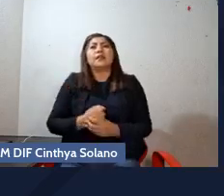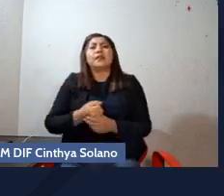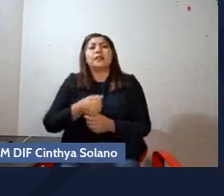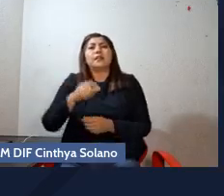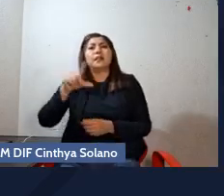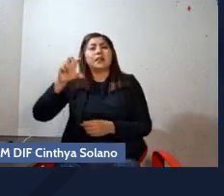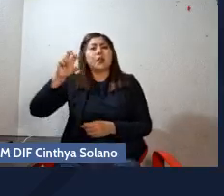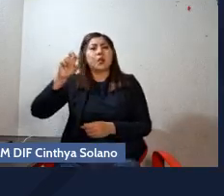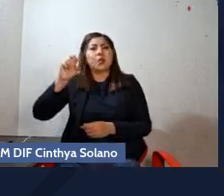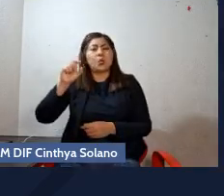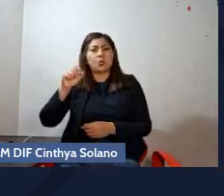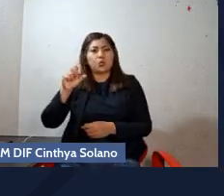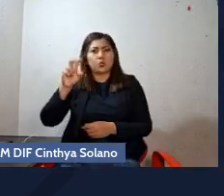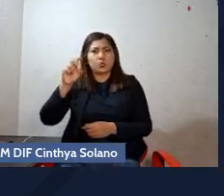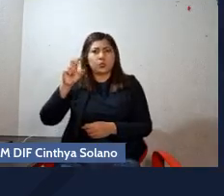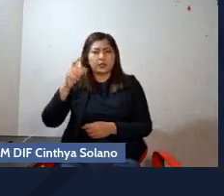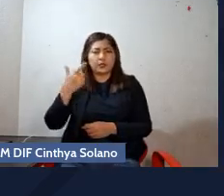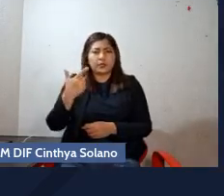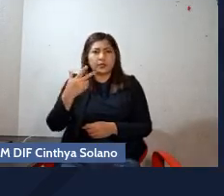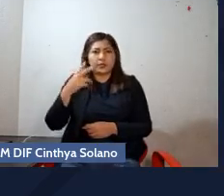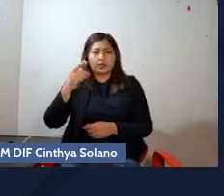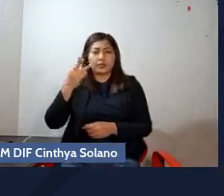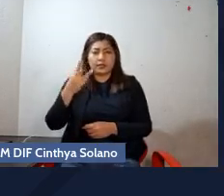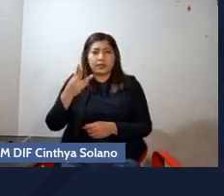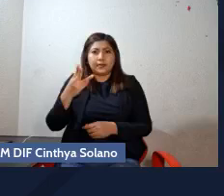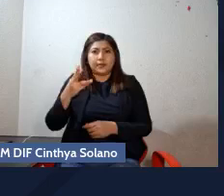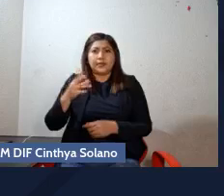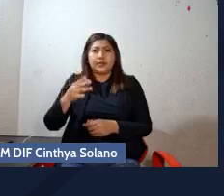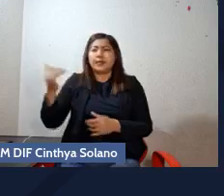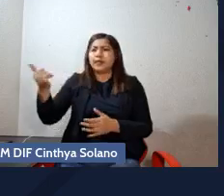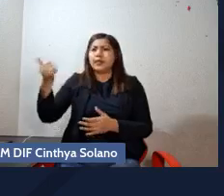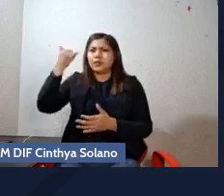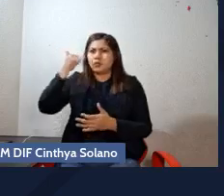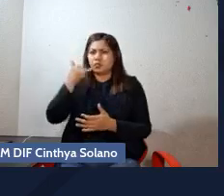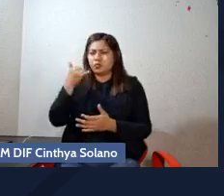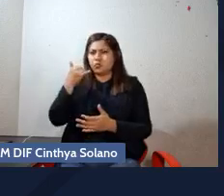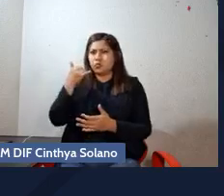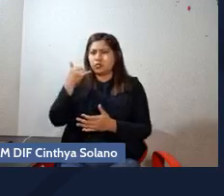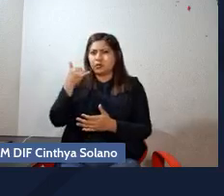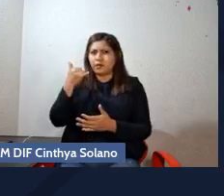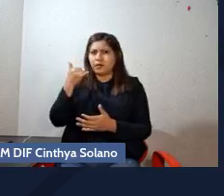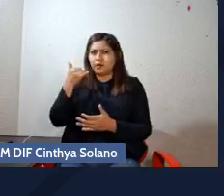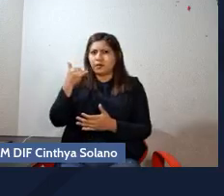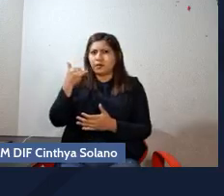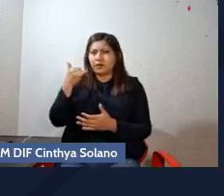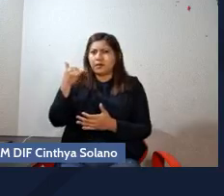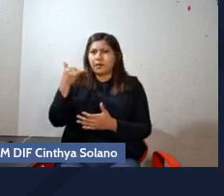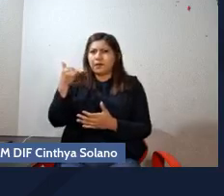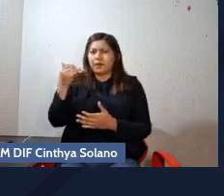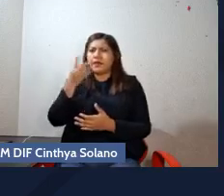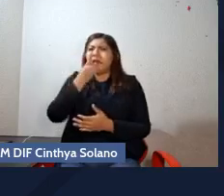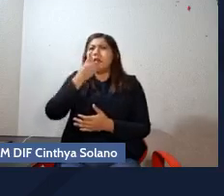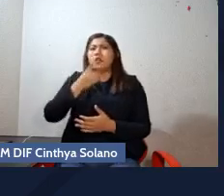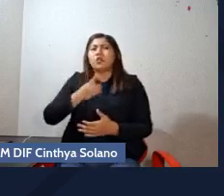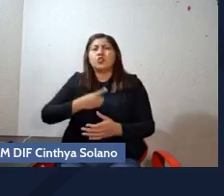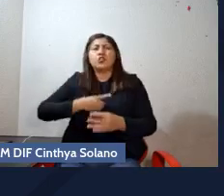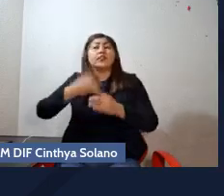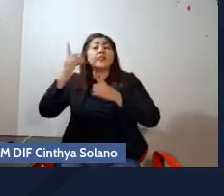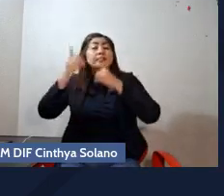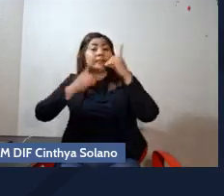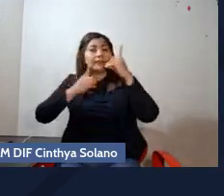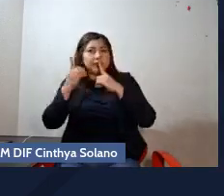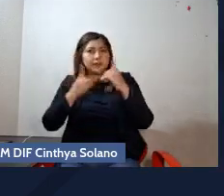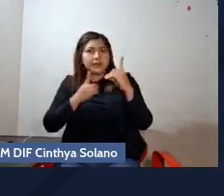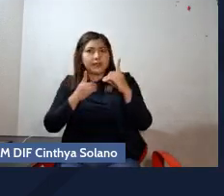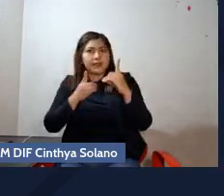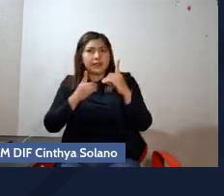800-833-7233. Aquí nos llaman, insisto, nos presentan su duda, qué es lo que presenciaron,